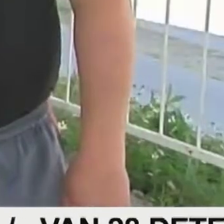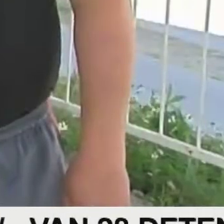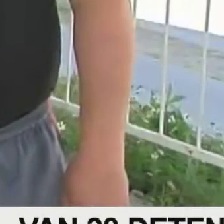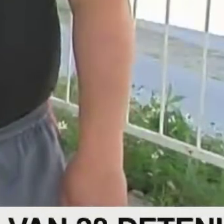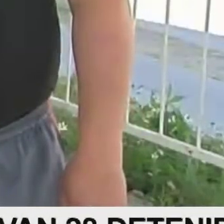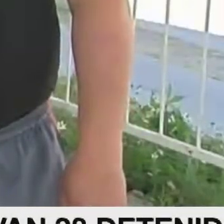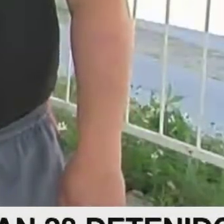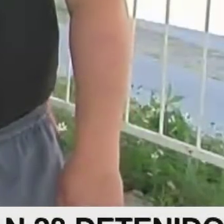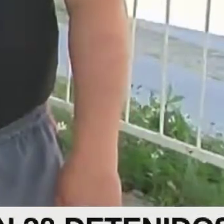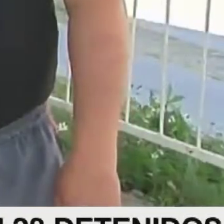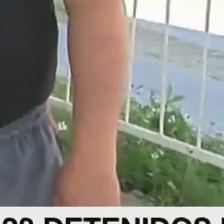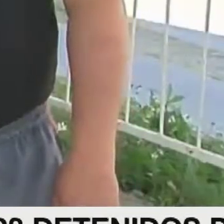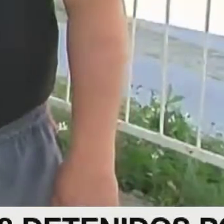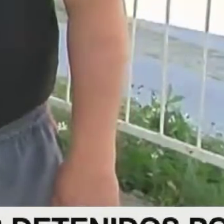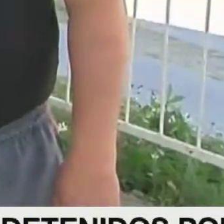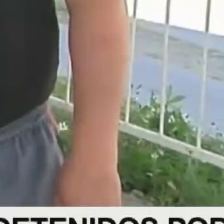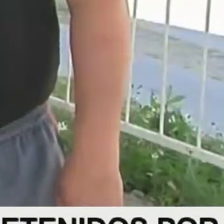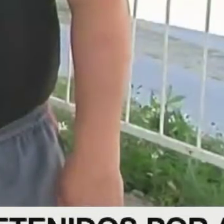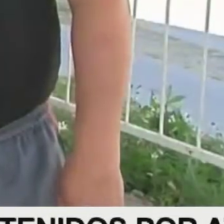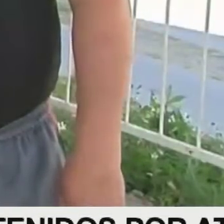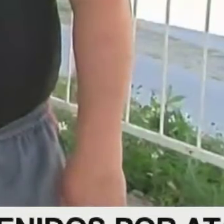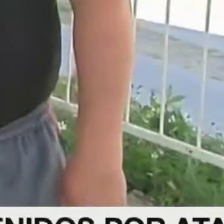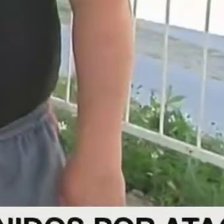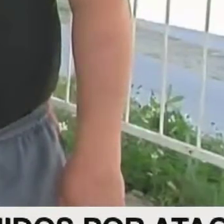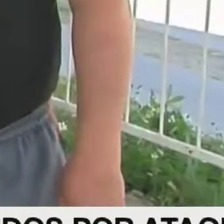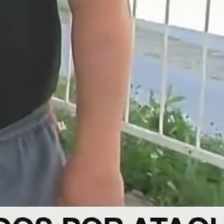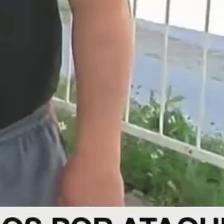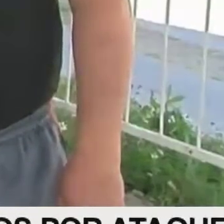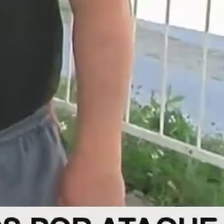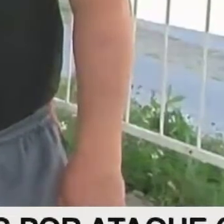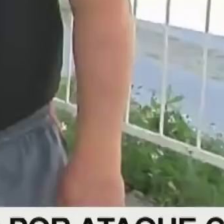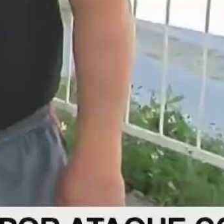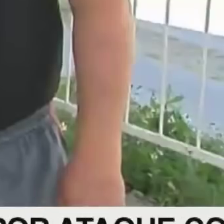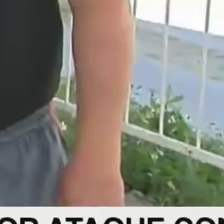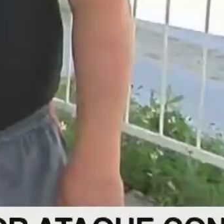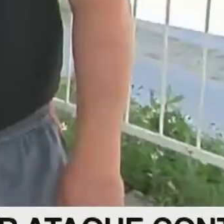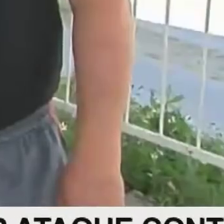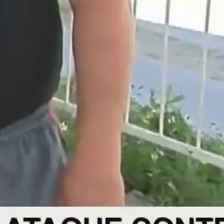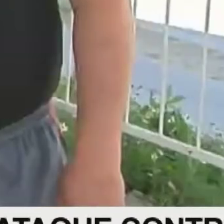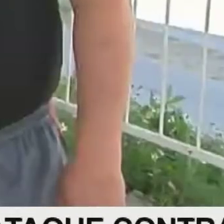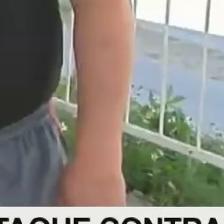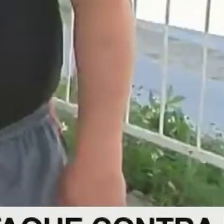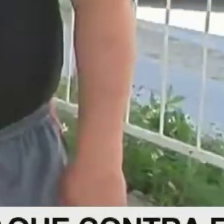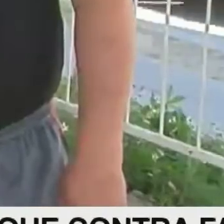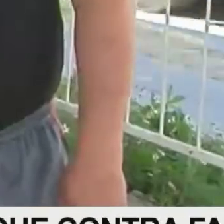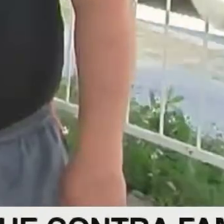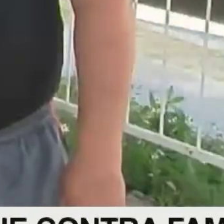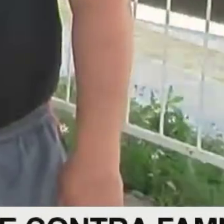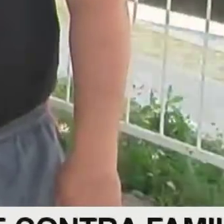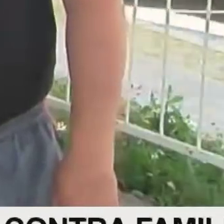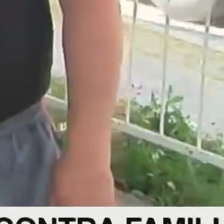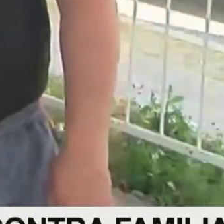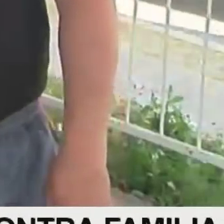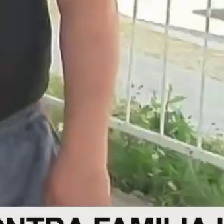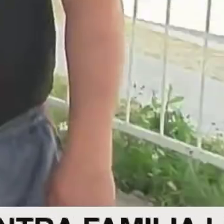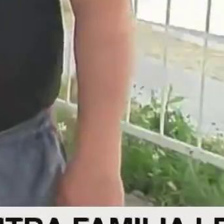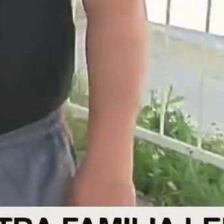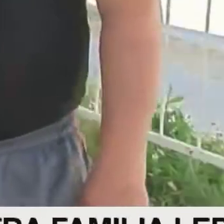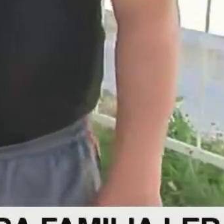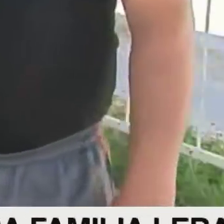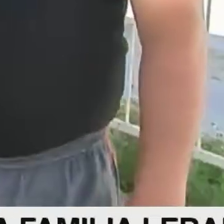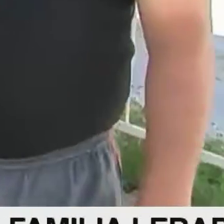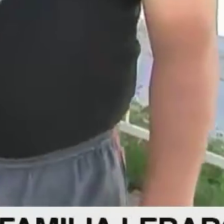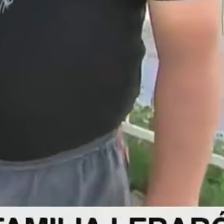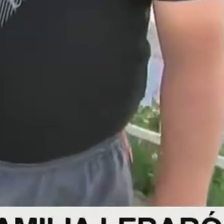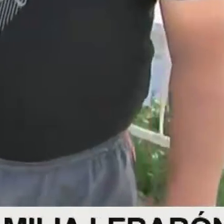también va arribando una unidad de la Fiscalía del Estado, quienes se acercaron con el señor José para preguntarle algunos datos. Señor José, ¿qué